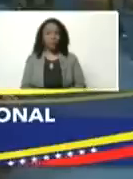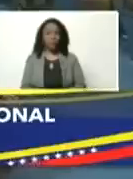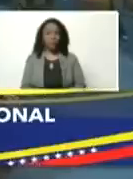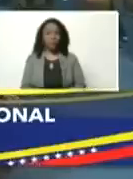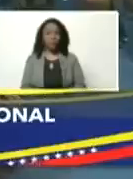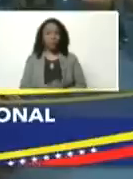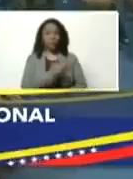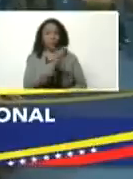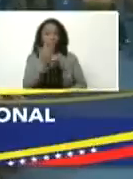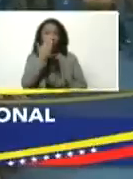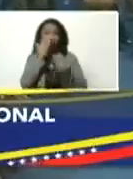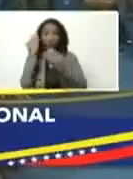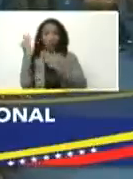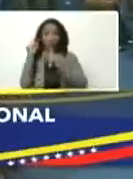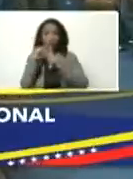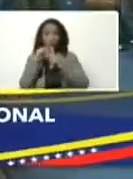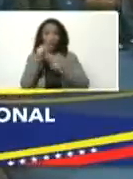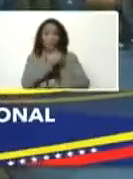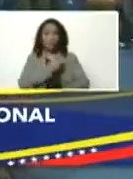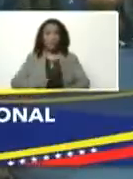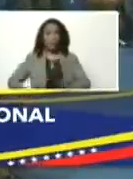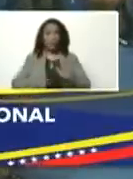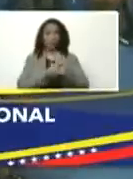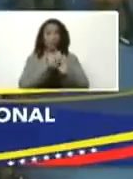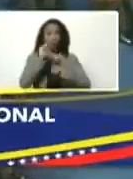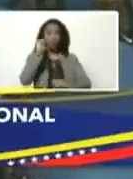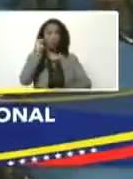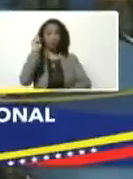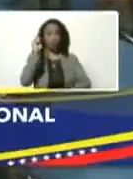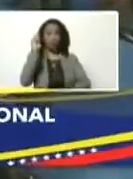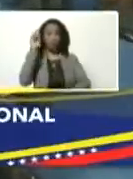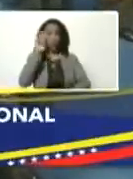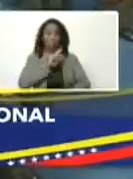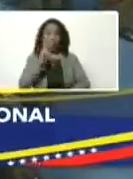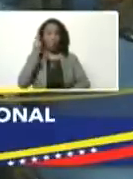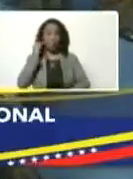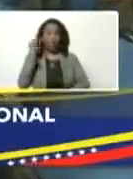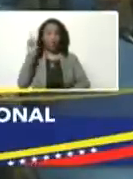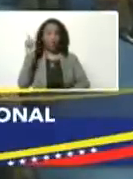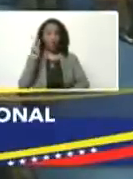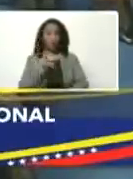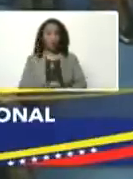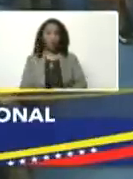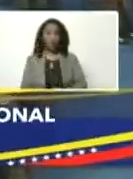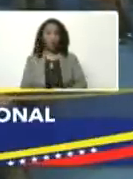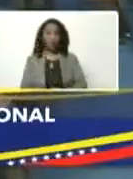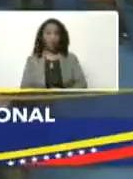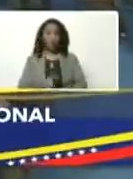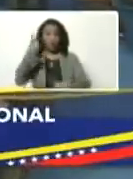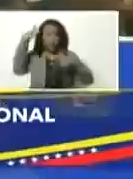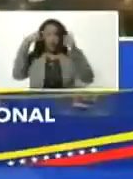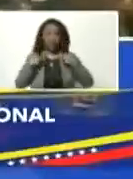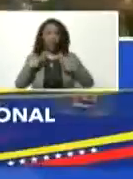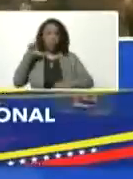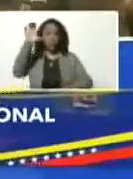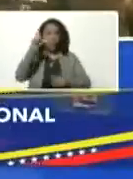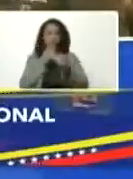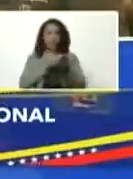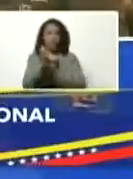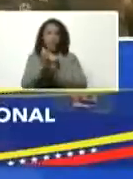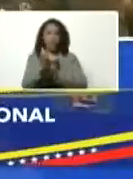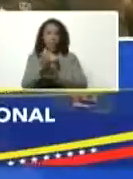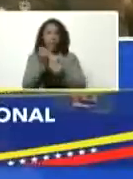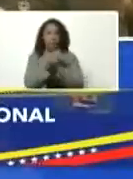Tenían ustedes allí las palabras del presidente constitucional de la República Bolivariana de Venezuela. ¡Chávez vive! ¡La patria sigue! ¡Independencia o nada!